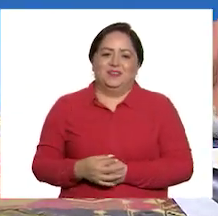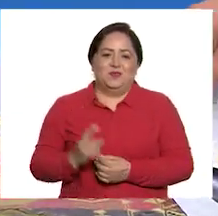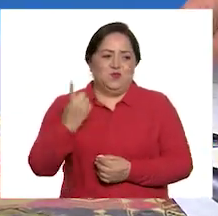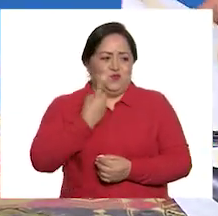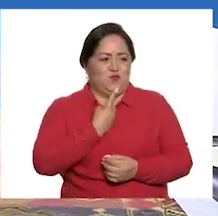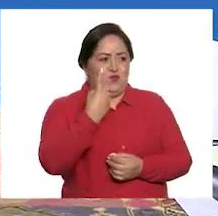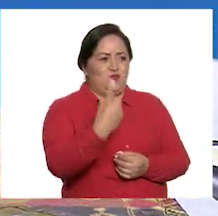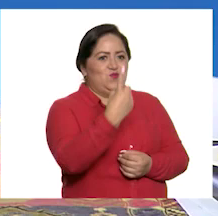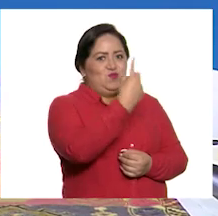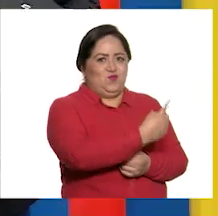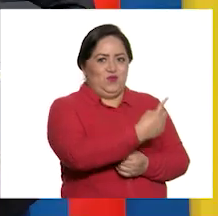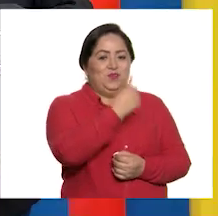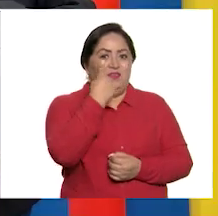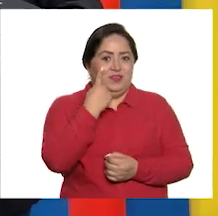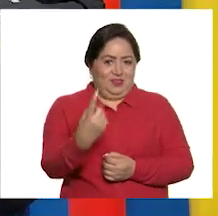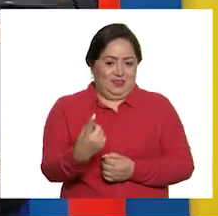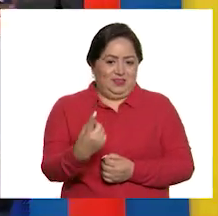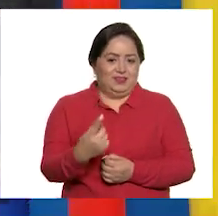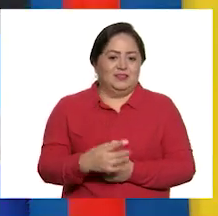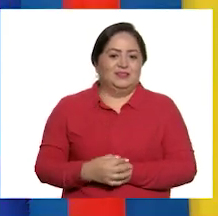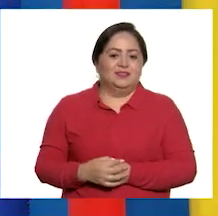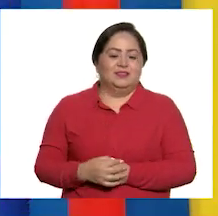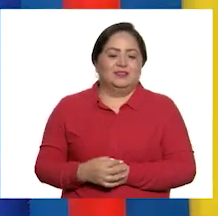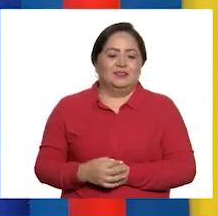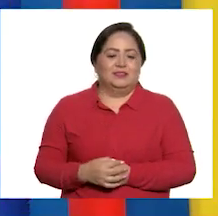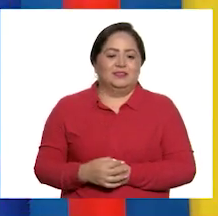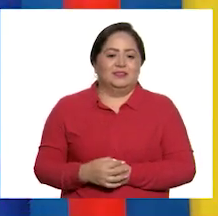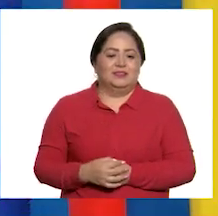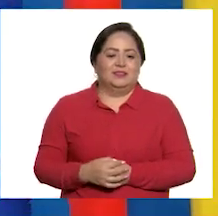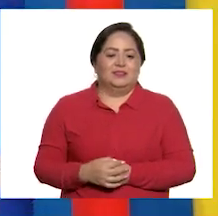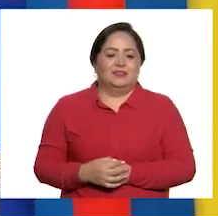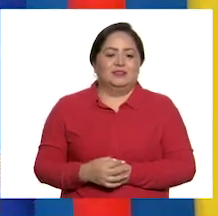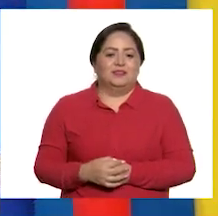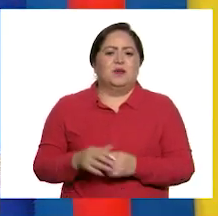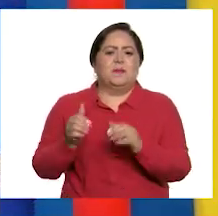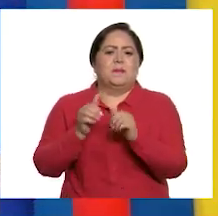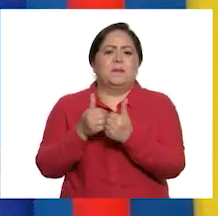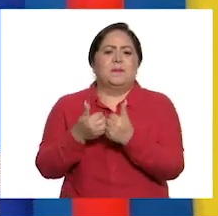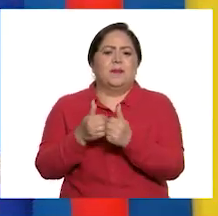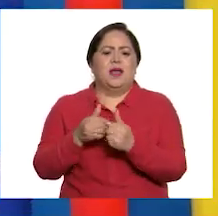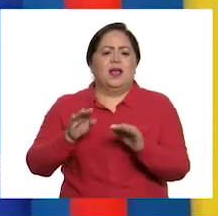Pero fíjense, además, tenemos... ¿Con qué va el pan tostadito?